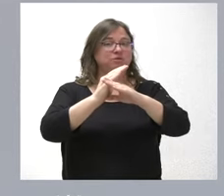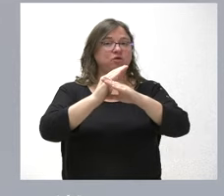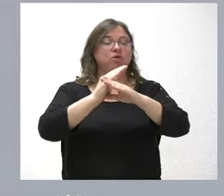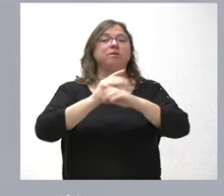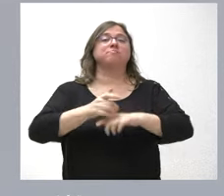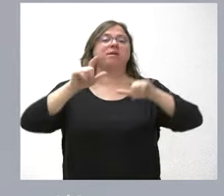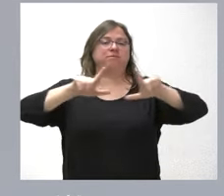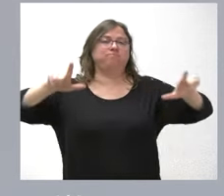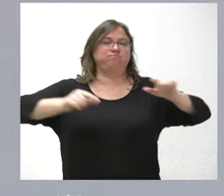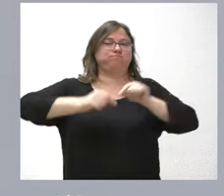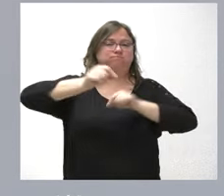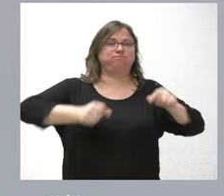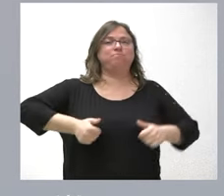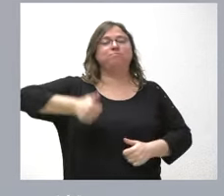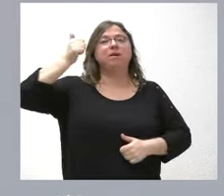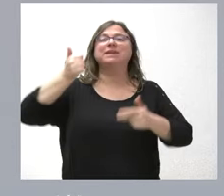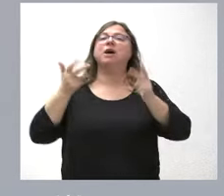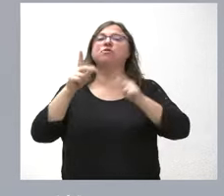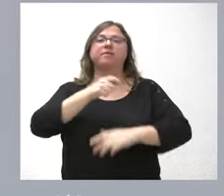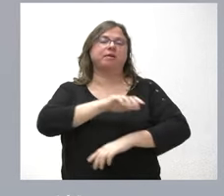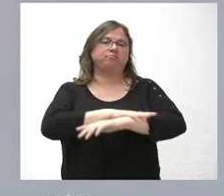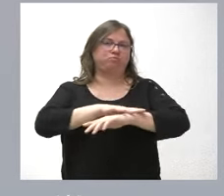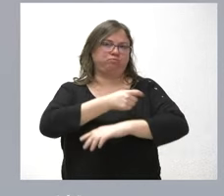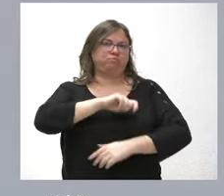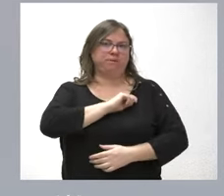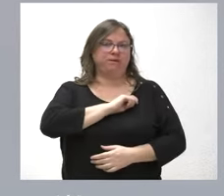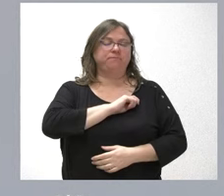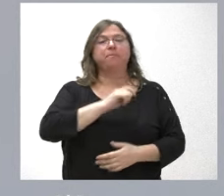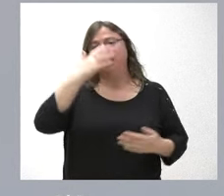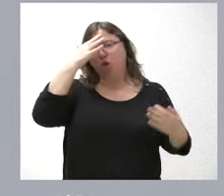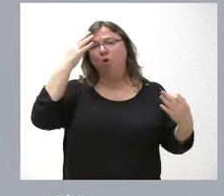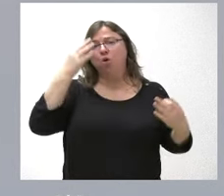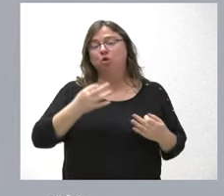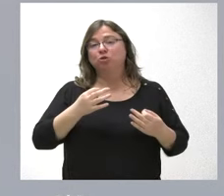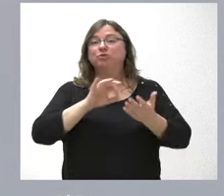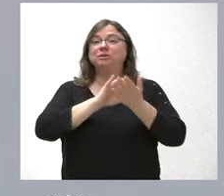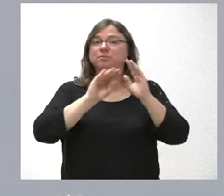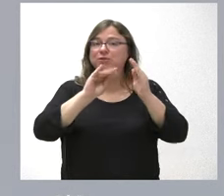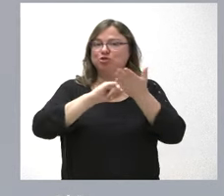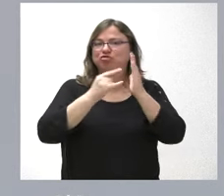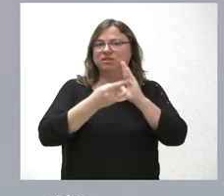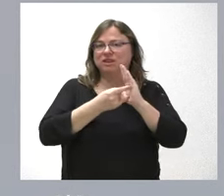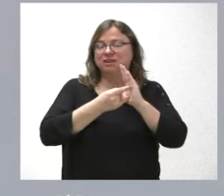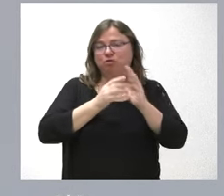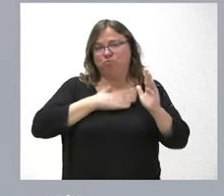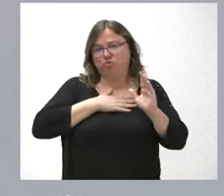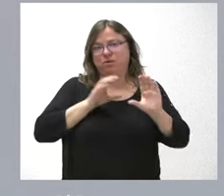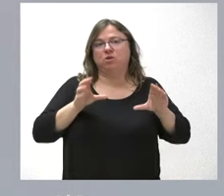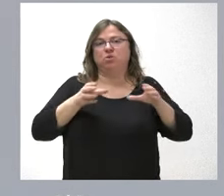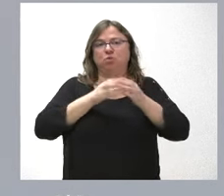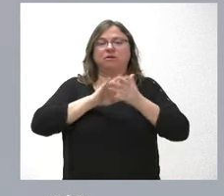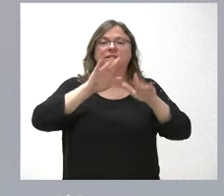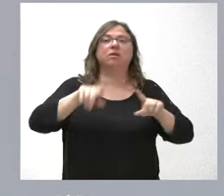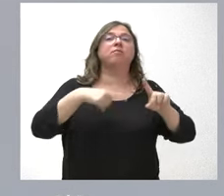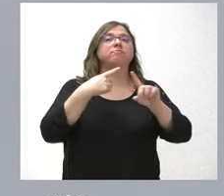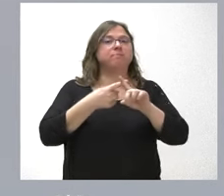de más dimensión, corresponde su autorización al Gobierno de España. Lógicamente, son los servicios técnicos de la Junta de Castilla y León, pero también en este sentido